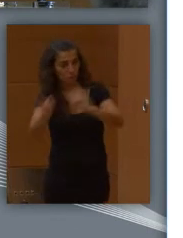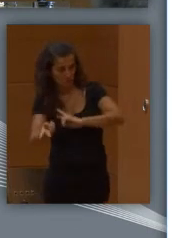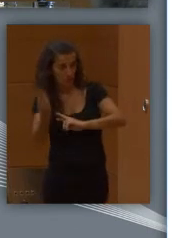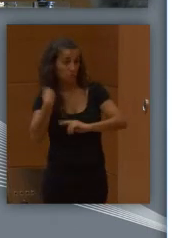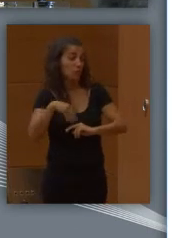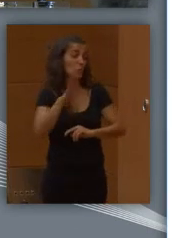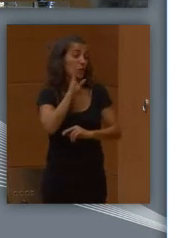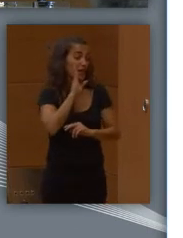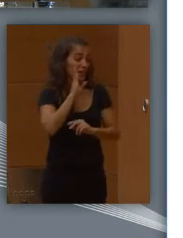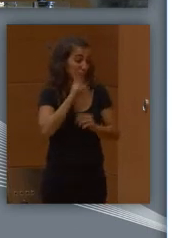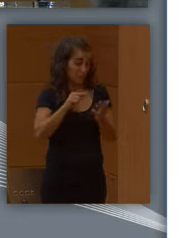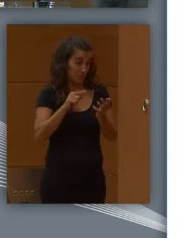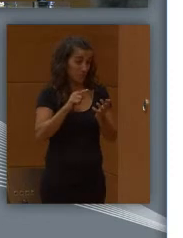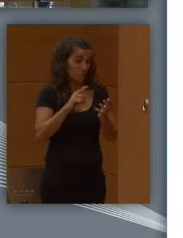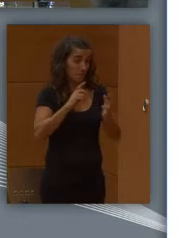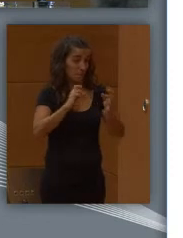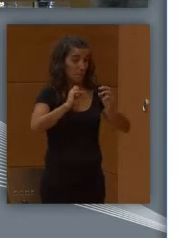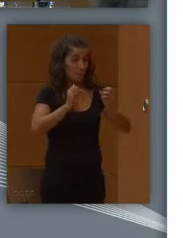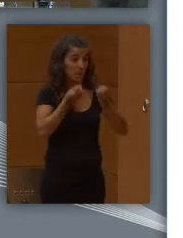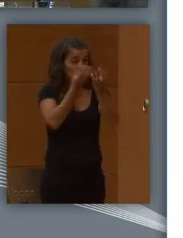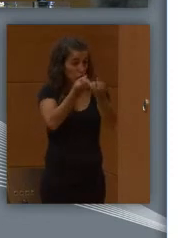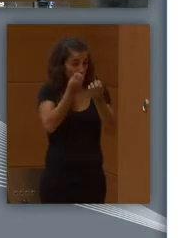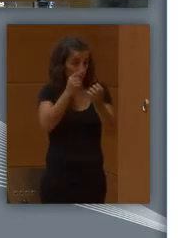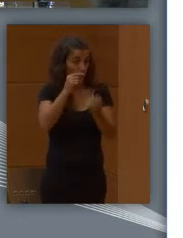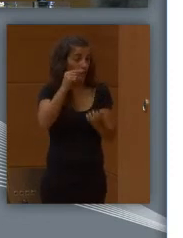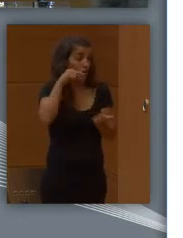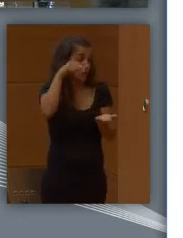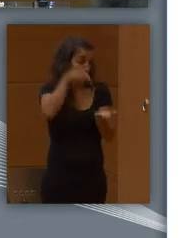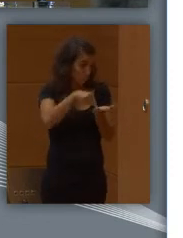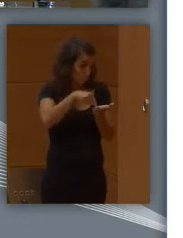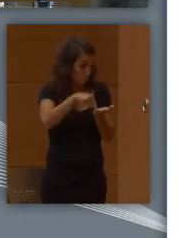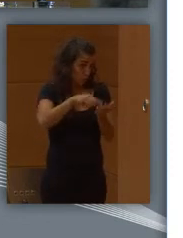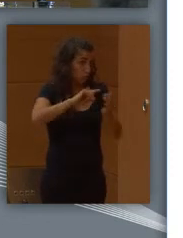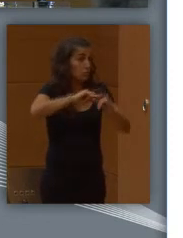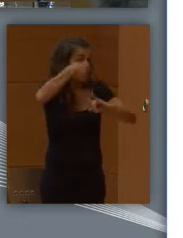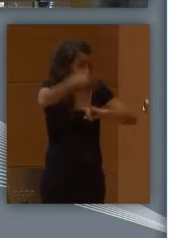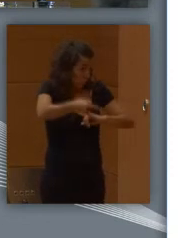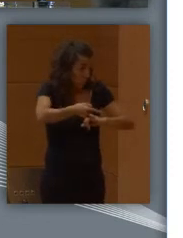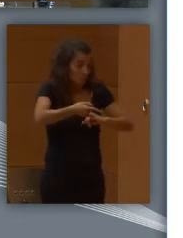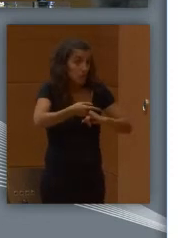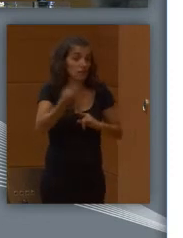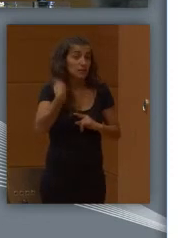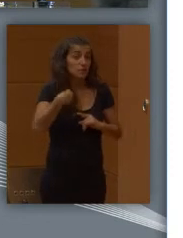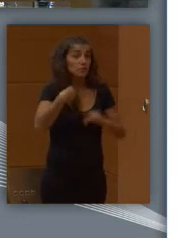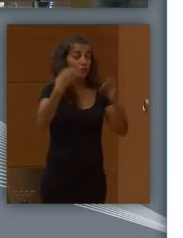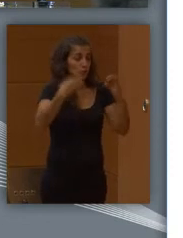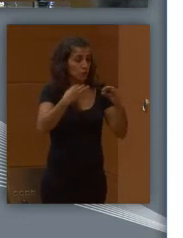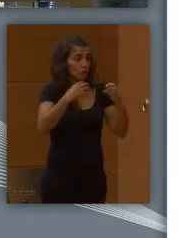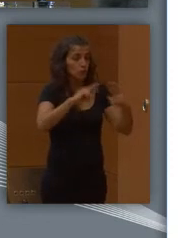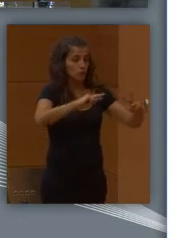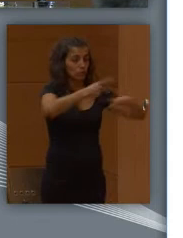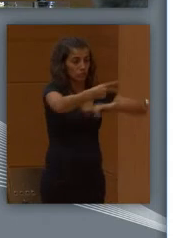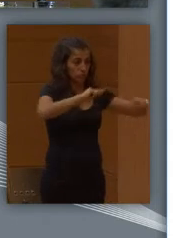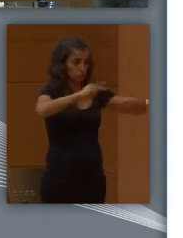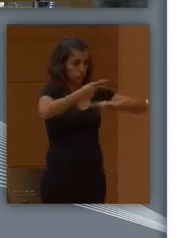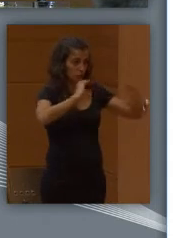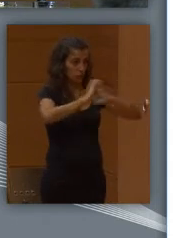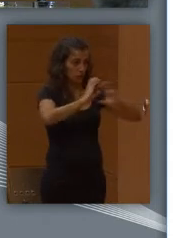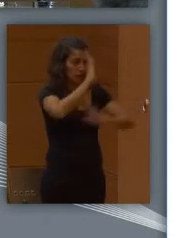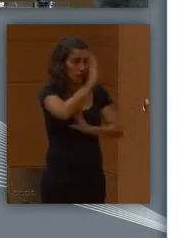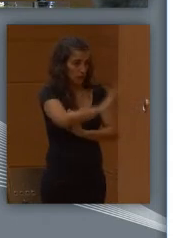antes, la aplicación debe informar al cliente cuando se genere la noticia y en ese mismo momento para que el cliente pueda